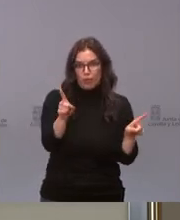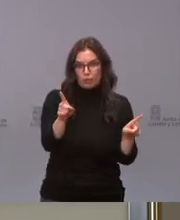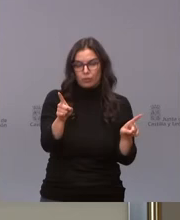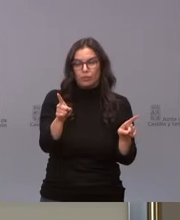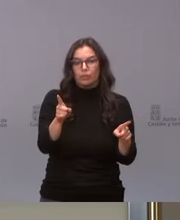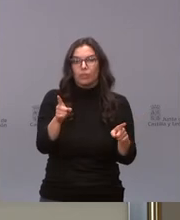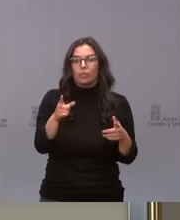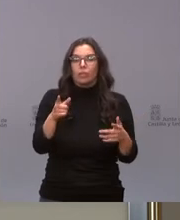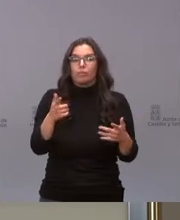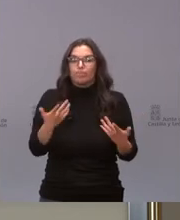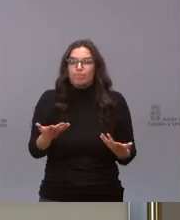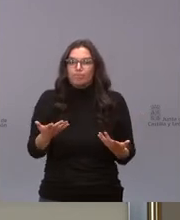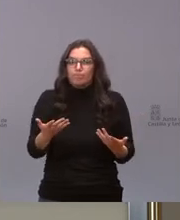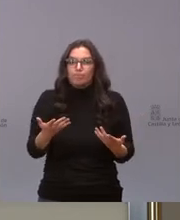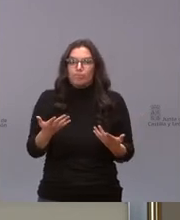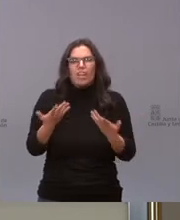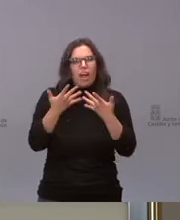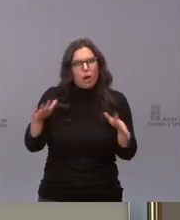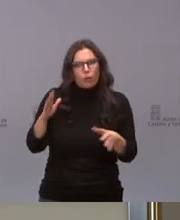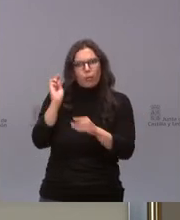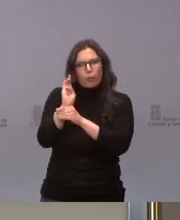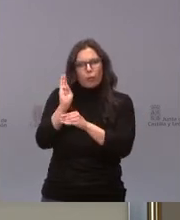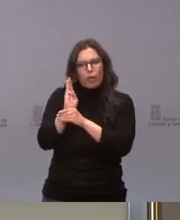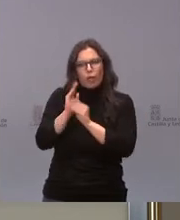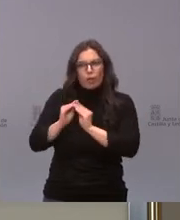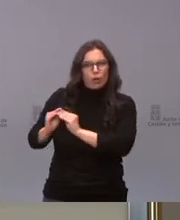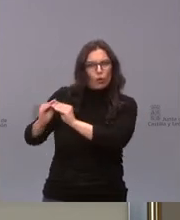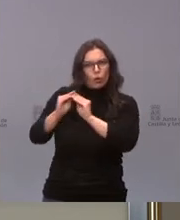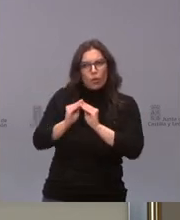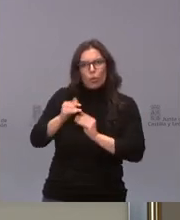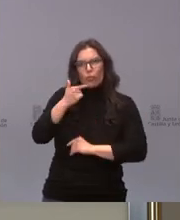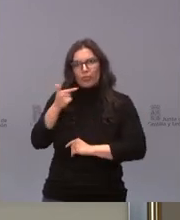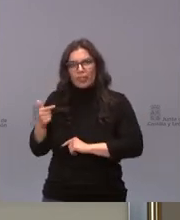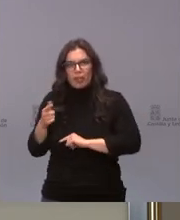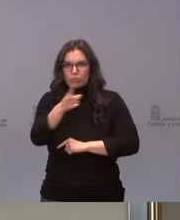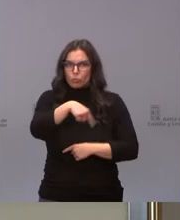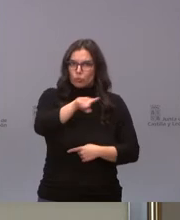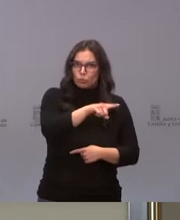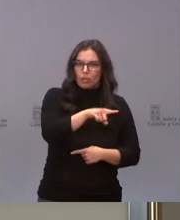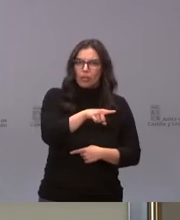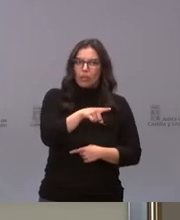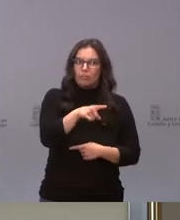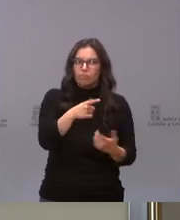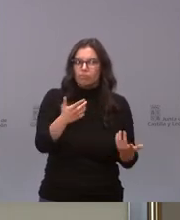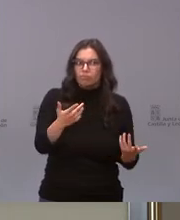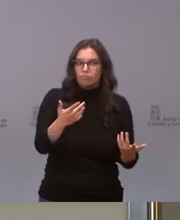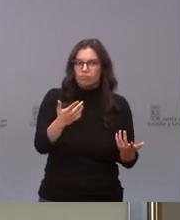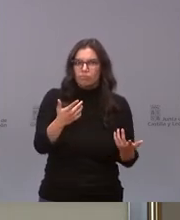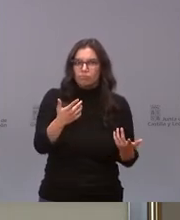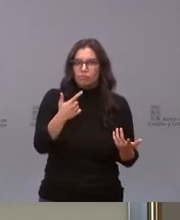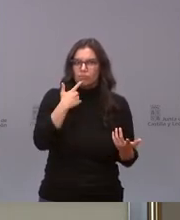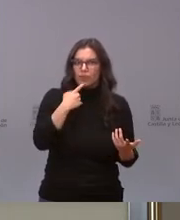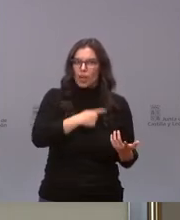¿Siguen, aun con esta afirmación del procurador del Común, siguen planteando dudas al apoyo a esa comisión